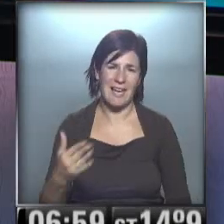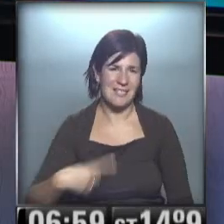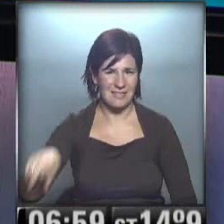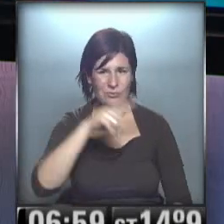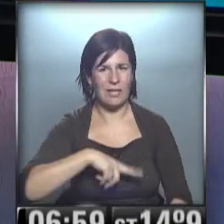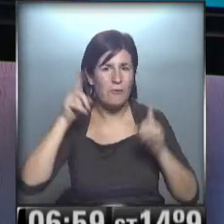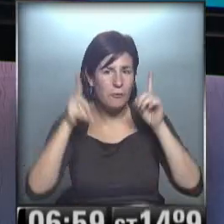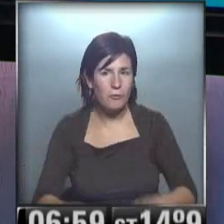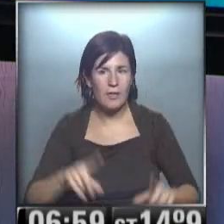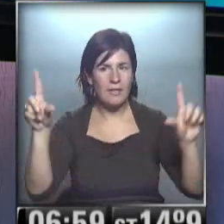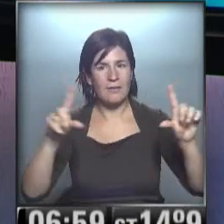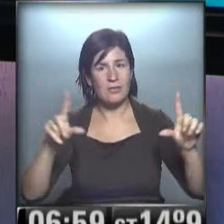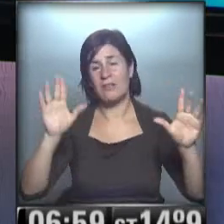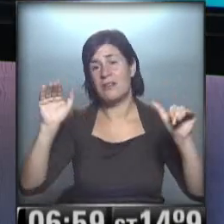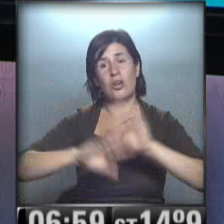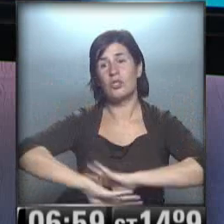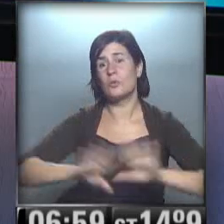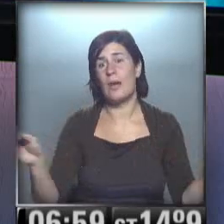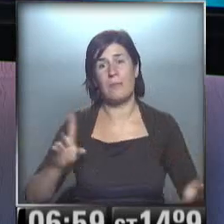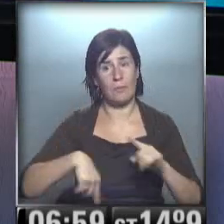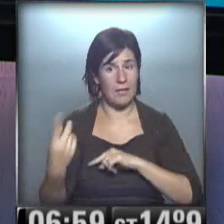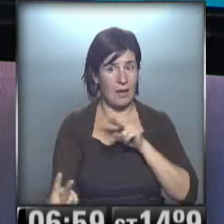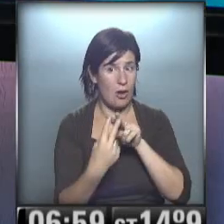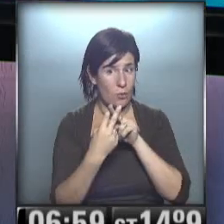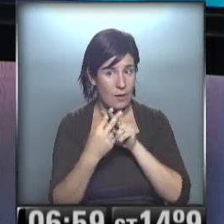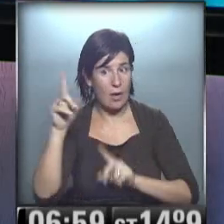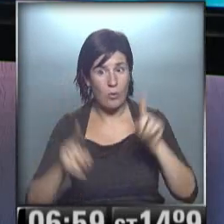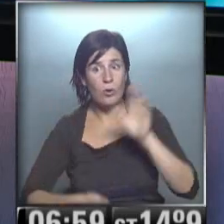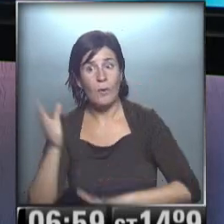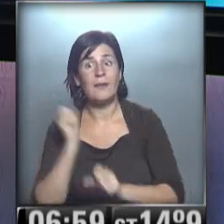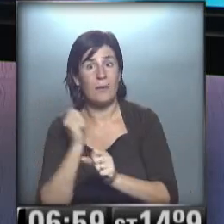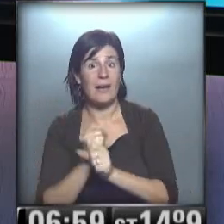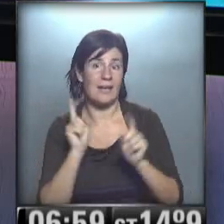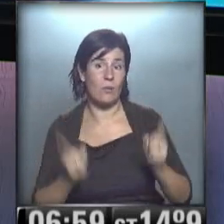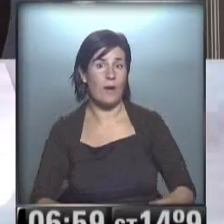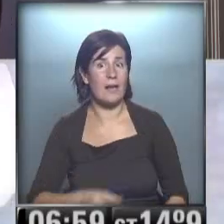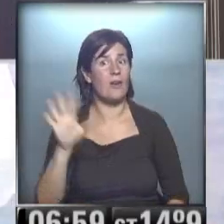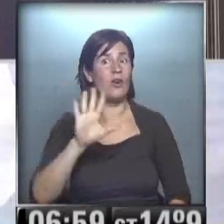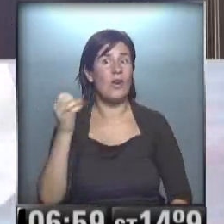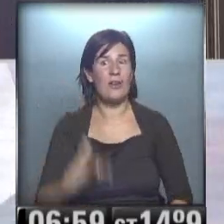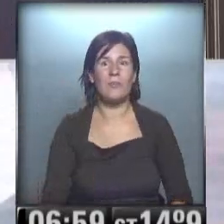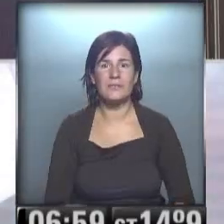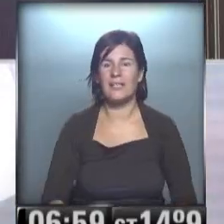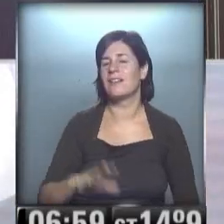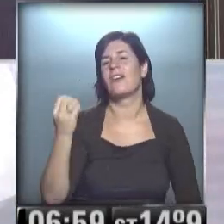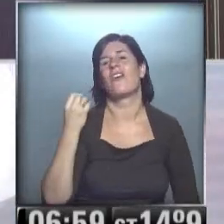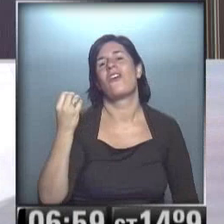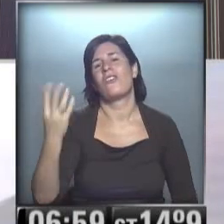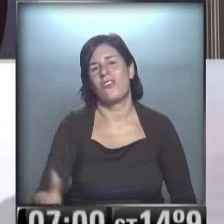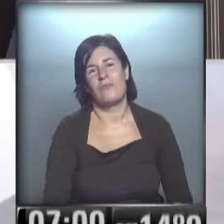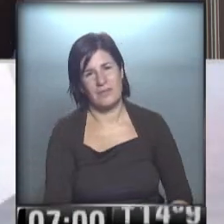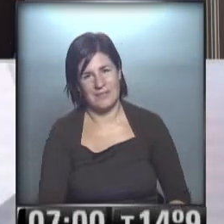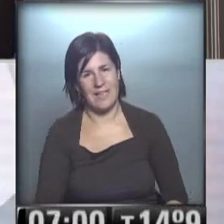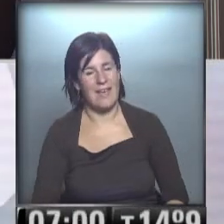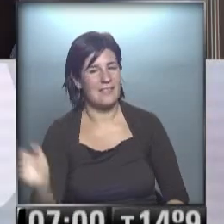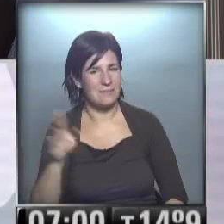su fidelidad. Nos tenemos que ir. Nos esperamos mañana, los que trabajan. Hola, amigos, hola. Hola, Nadia, muy buen día. Y vamos